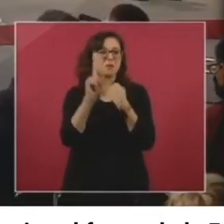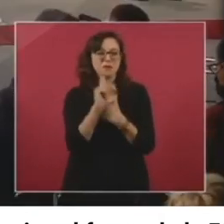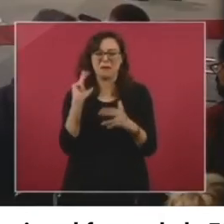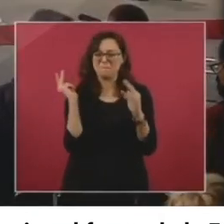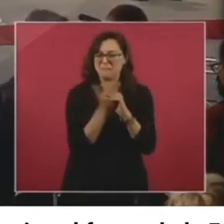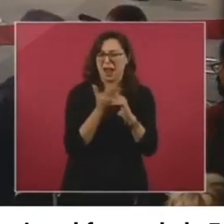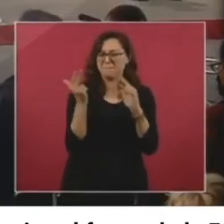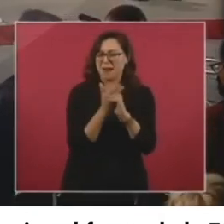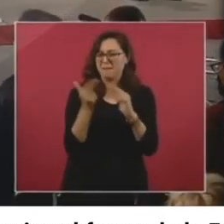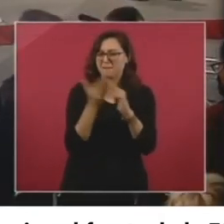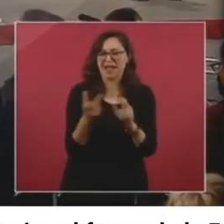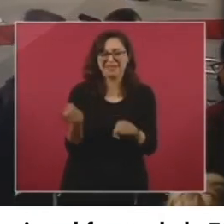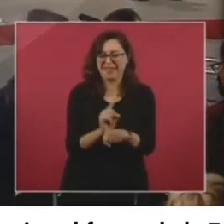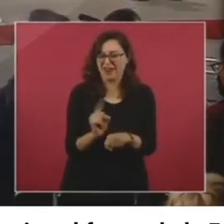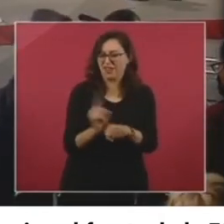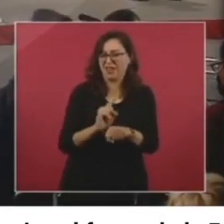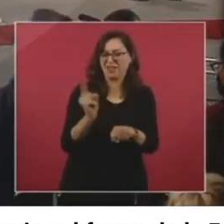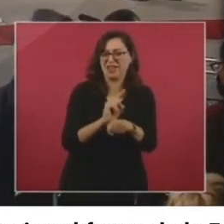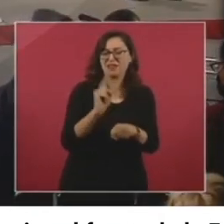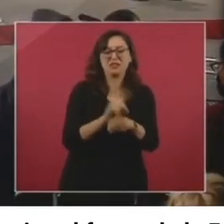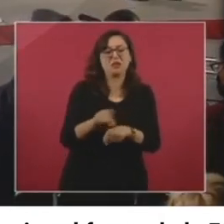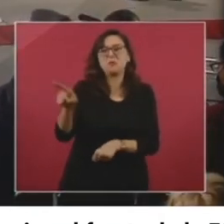con más homicidios.